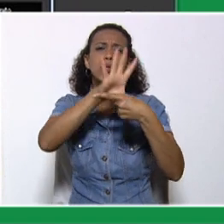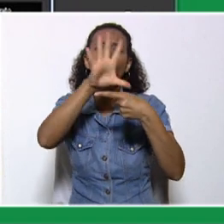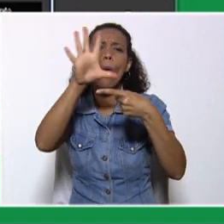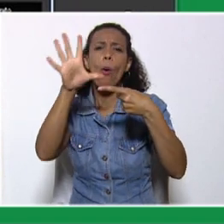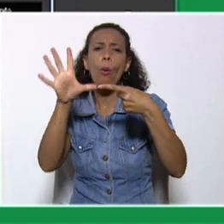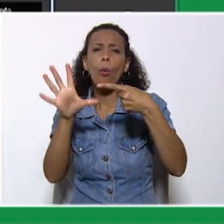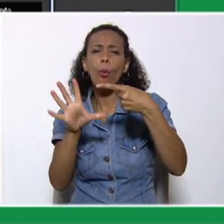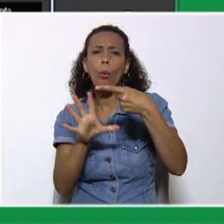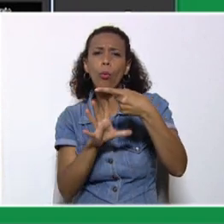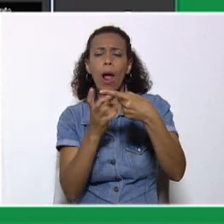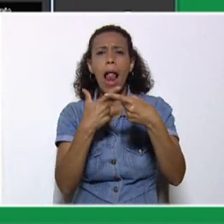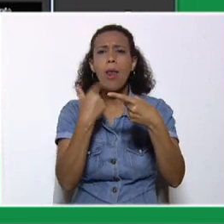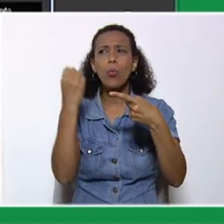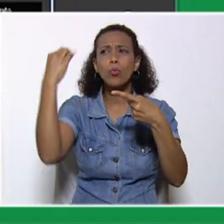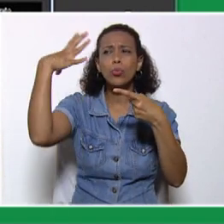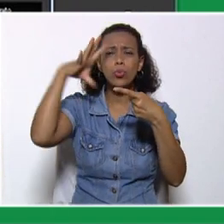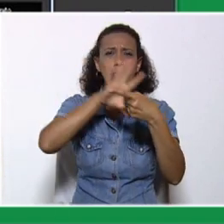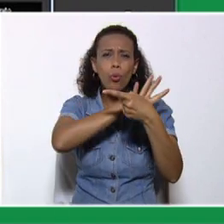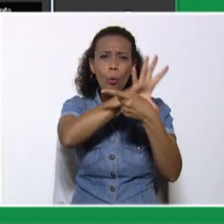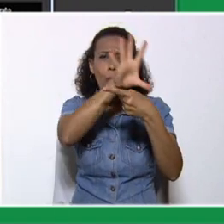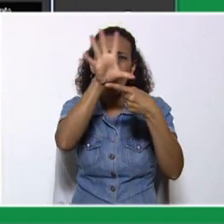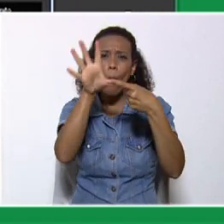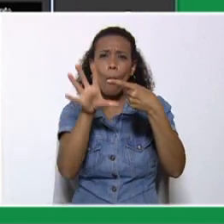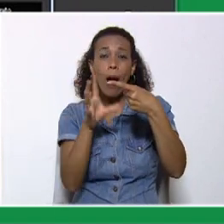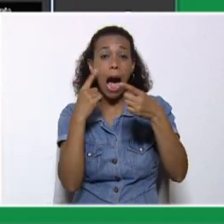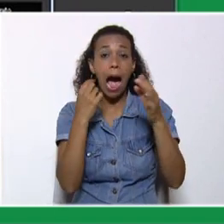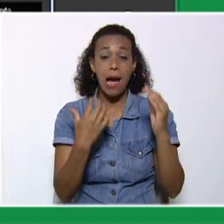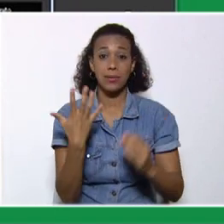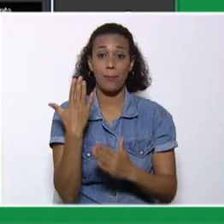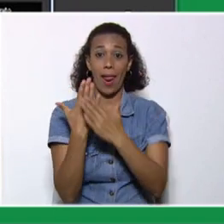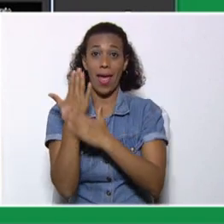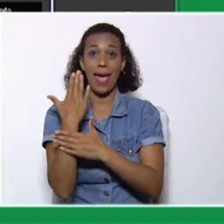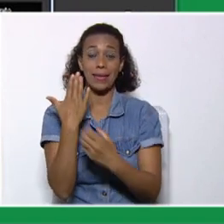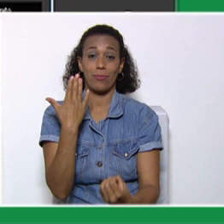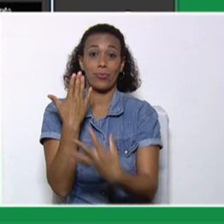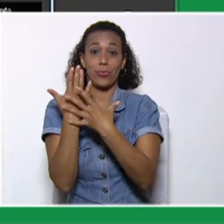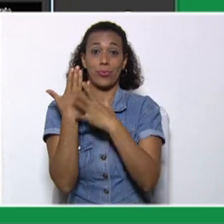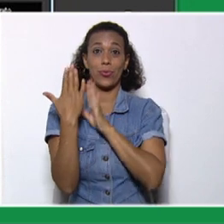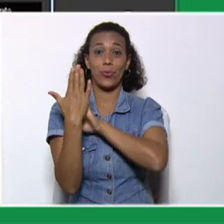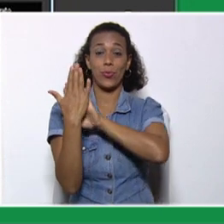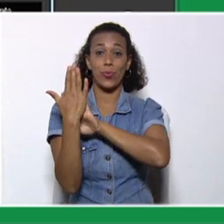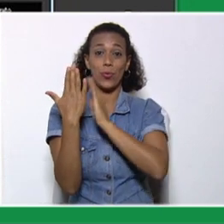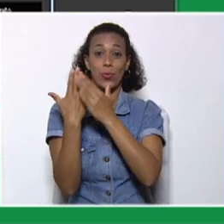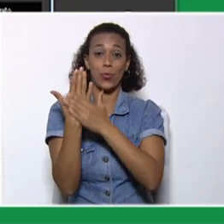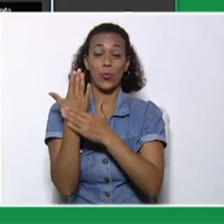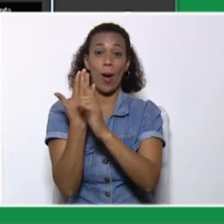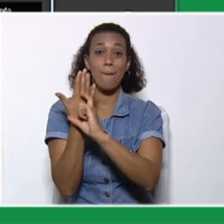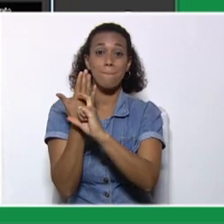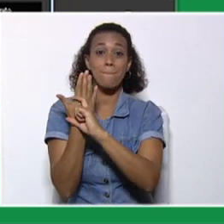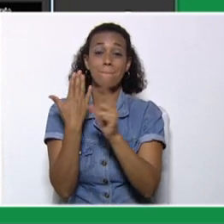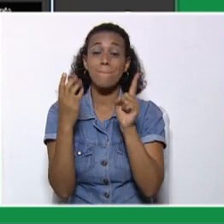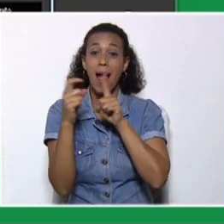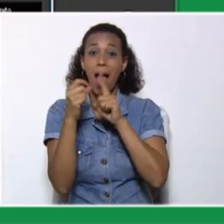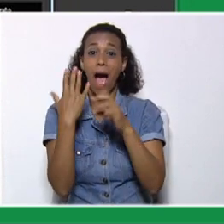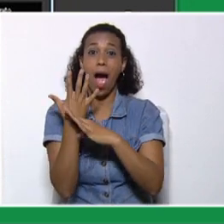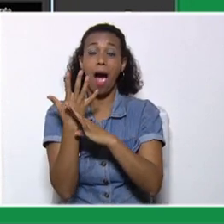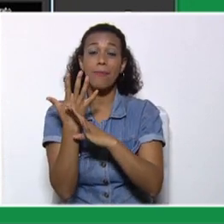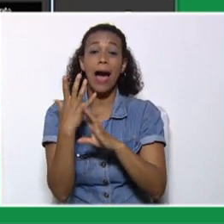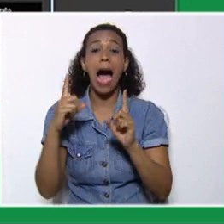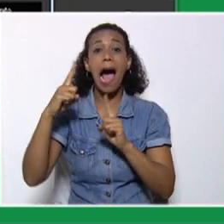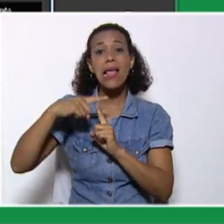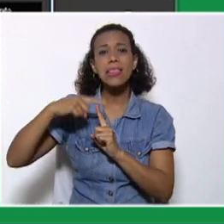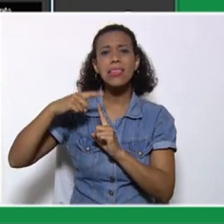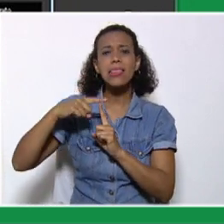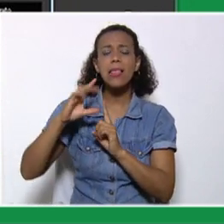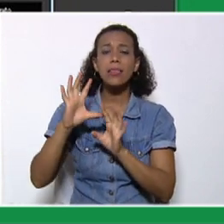clic. Vemos que aparece en la vista previa. Vemos también de que nos da las opciones de fuente, texto y